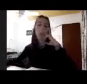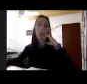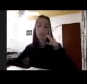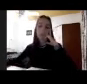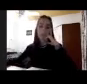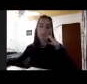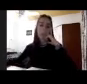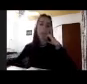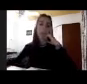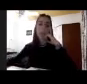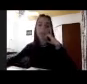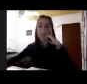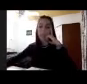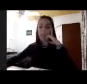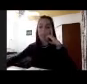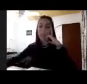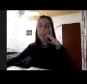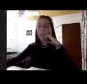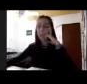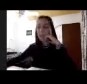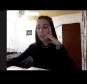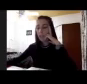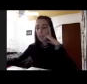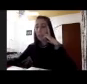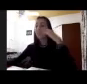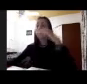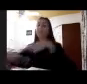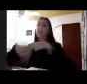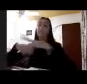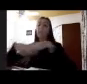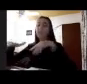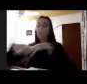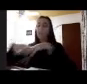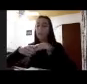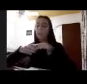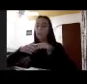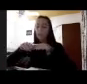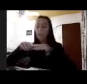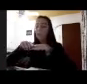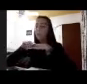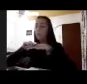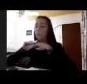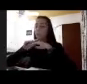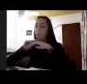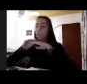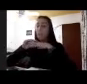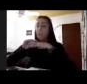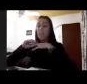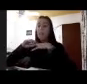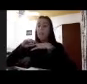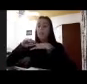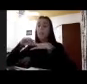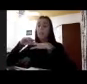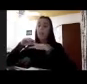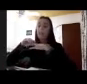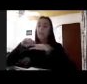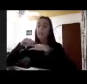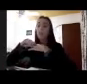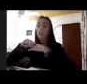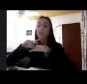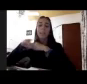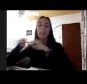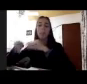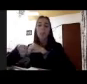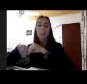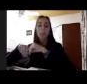sea, ninguna se repite. Quizás tengo un montón de diversas viviendas, de diversas plantas, que todas tienen